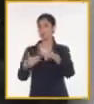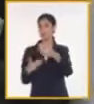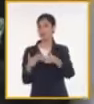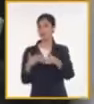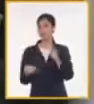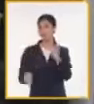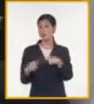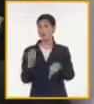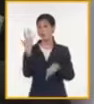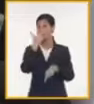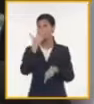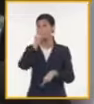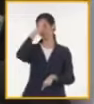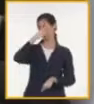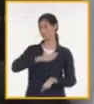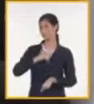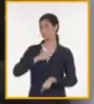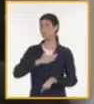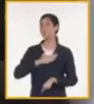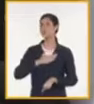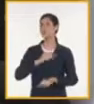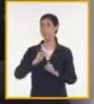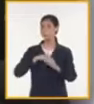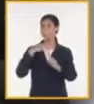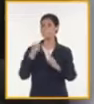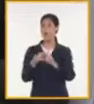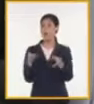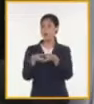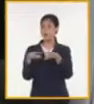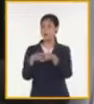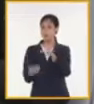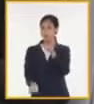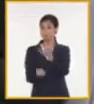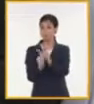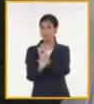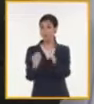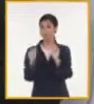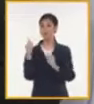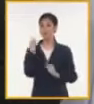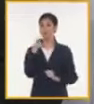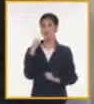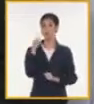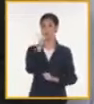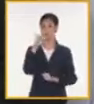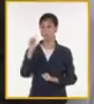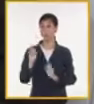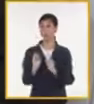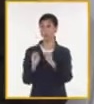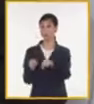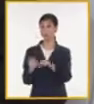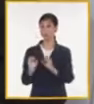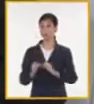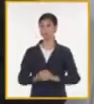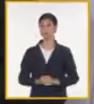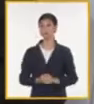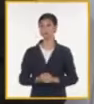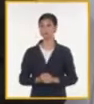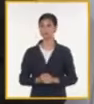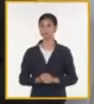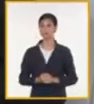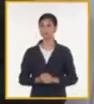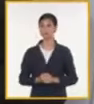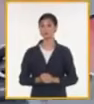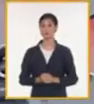país vinculados además con una escalada terrorista en la década del 90 eh fundamentalmente aquí en la en la